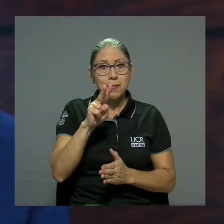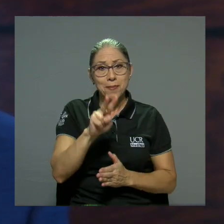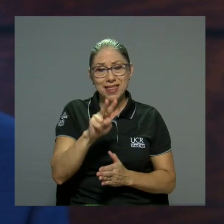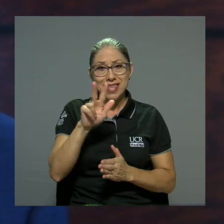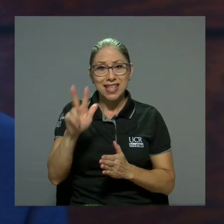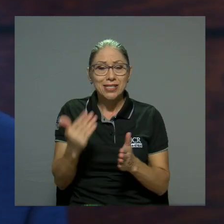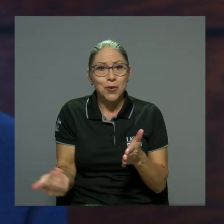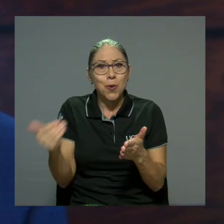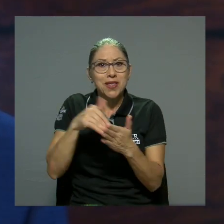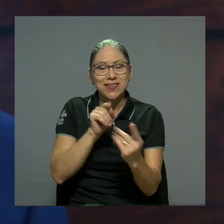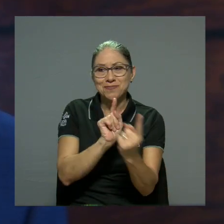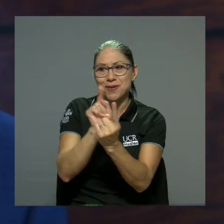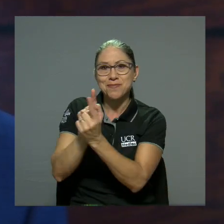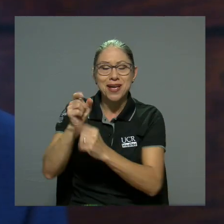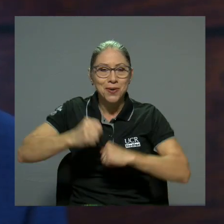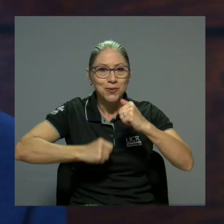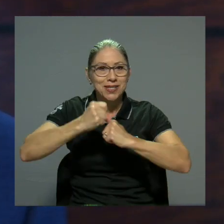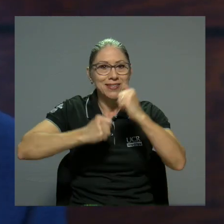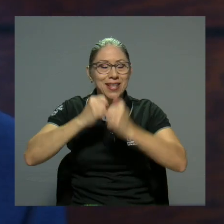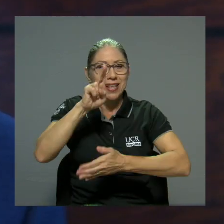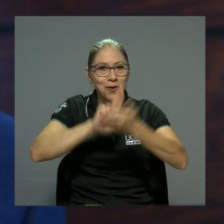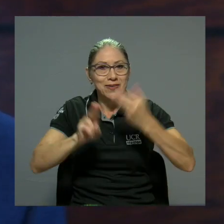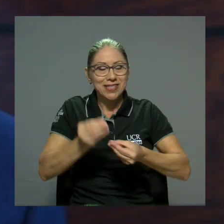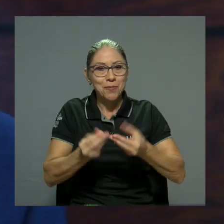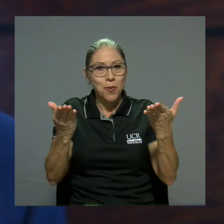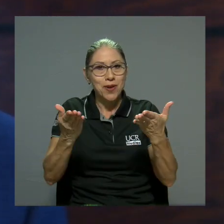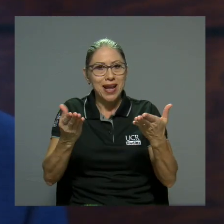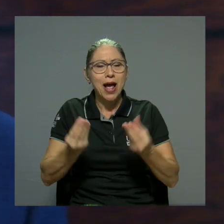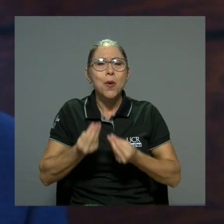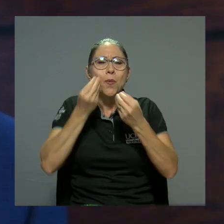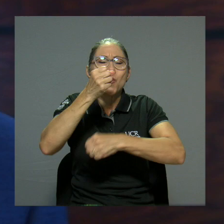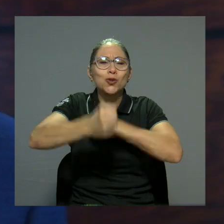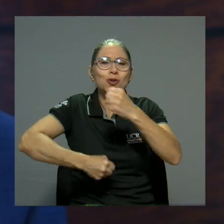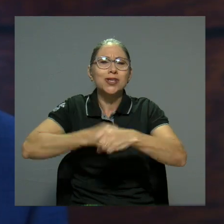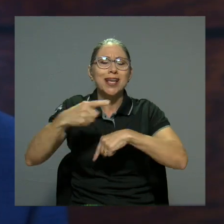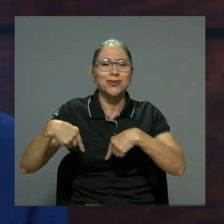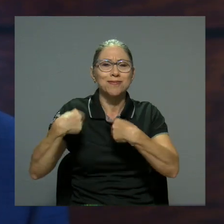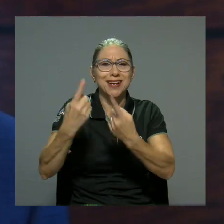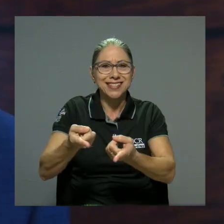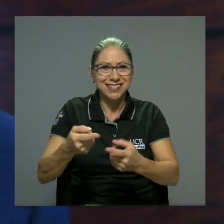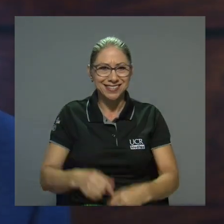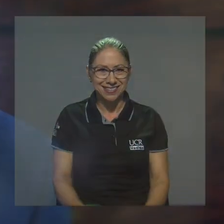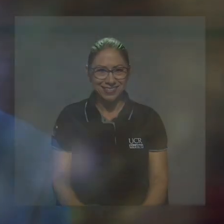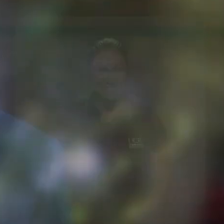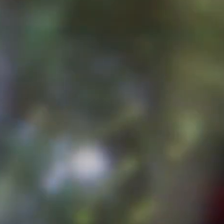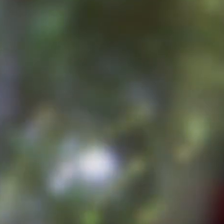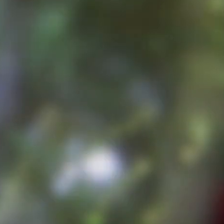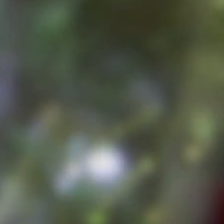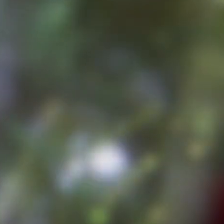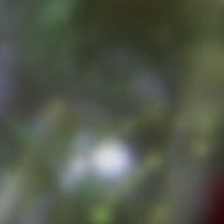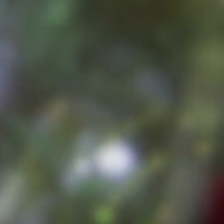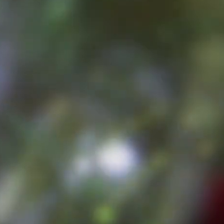el 2023 y la construcción de la universidad pública por muchos años más.